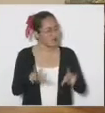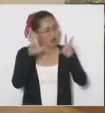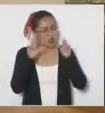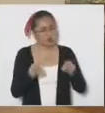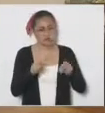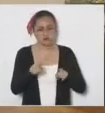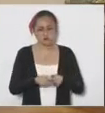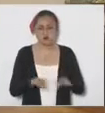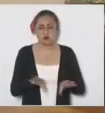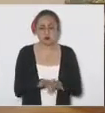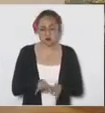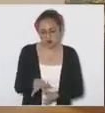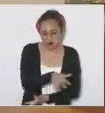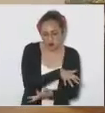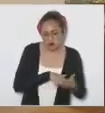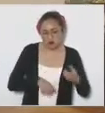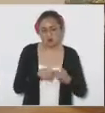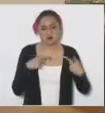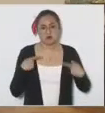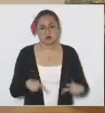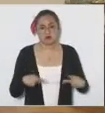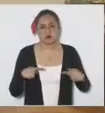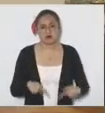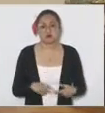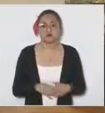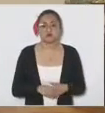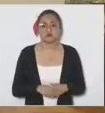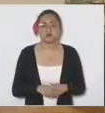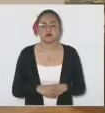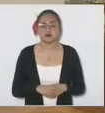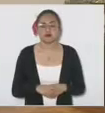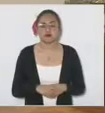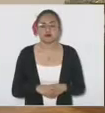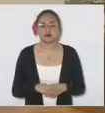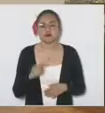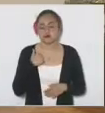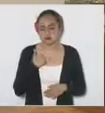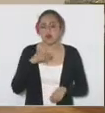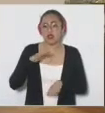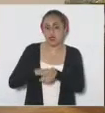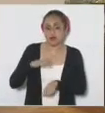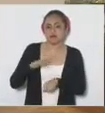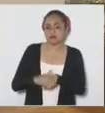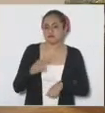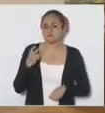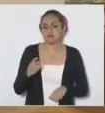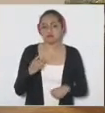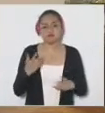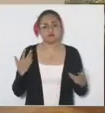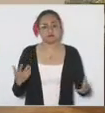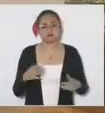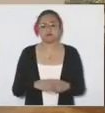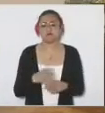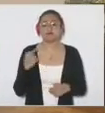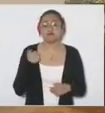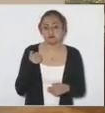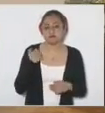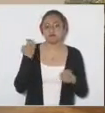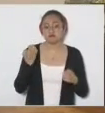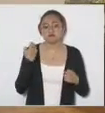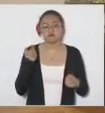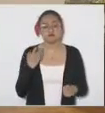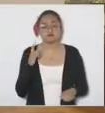se apodere de nuestra sociedad yo los llamo Yo estaré al frente